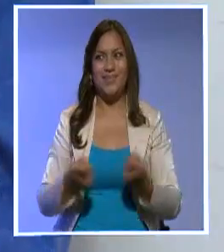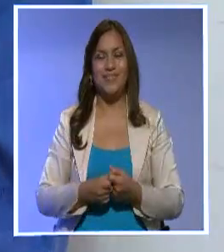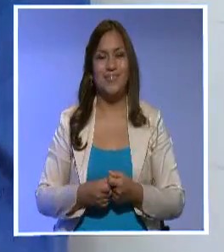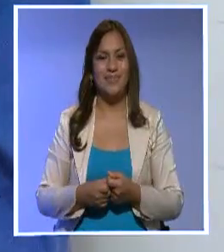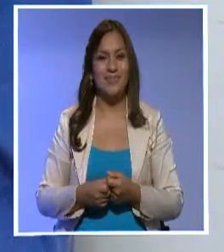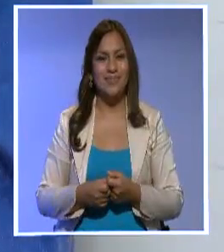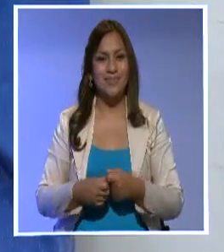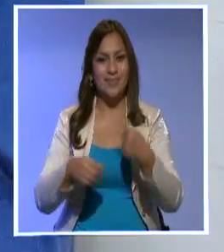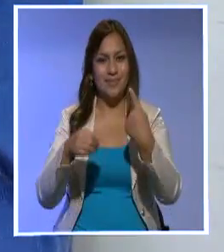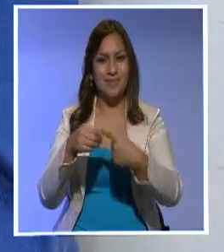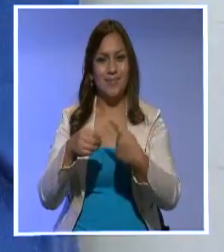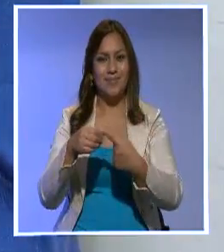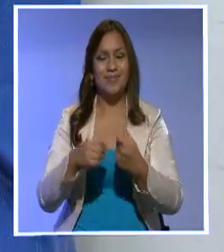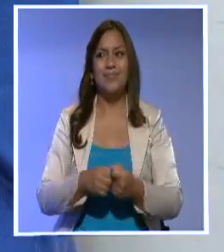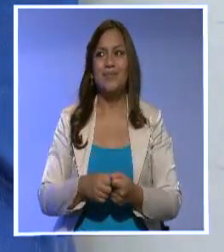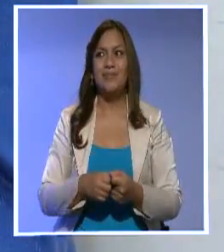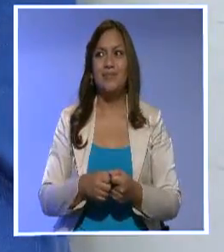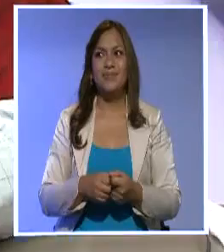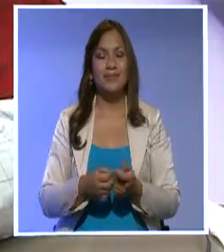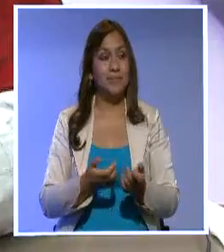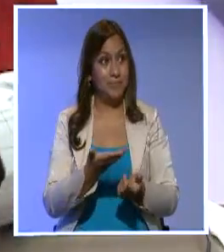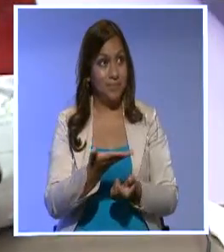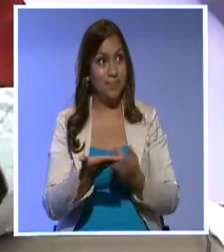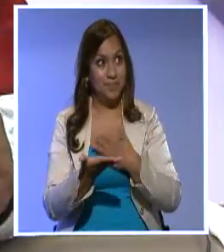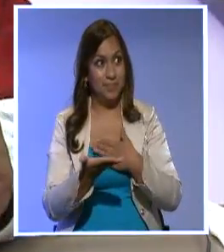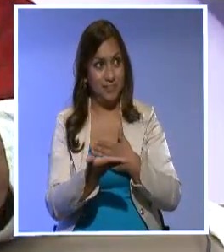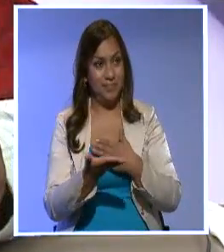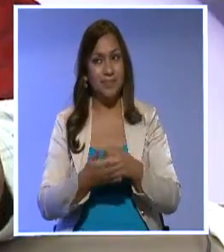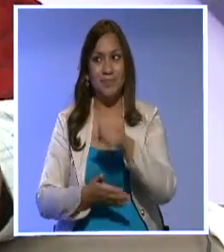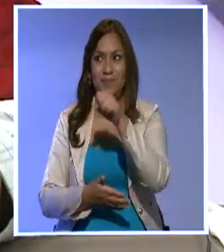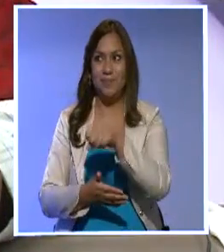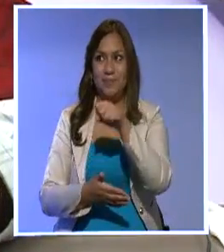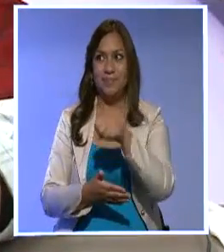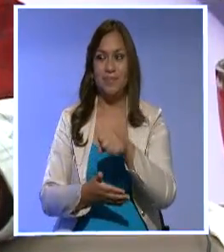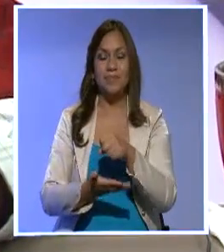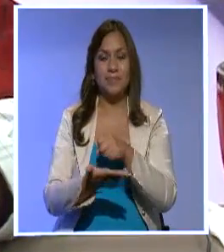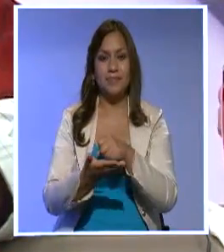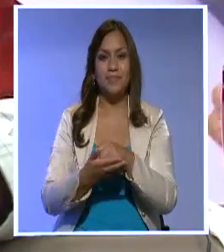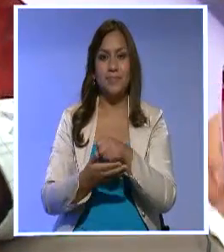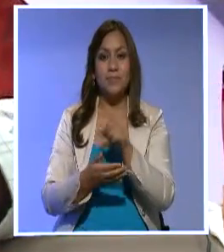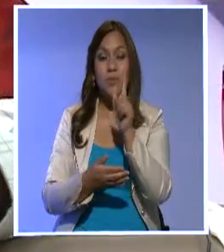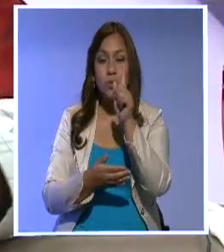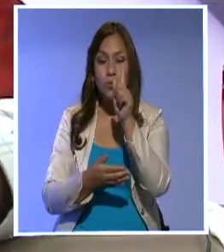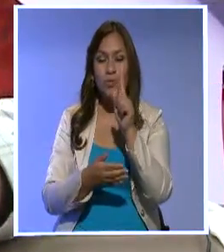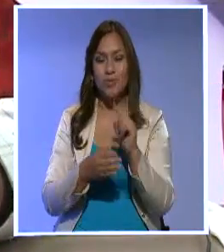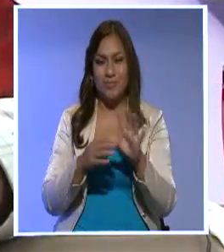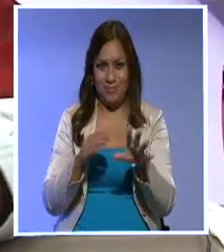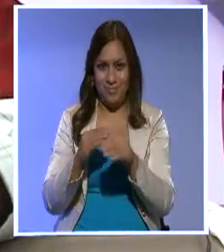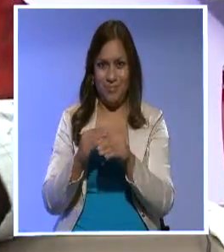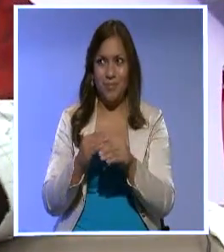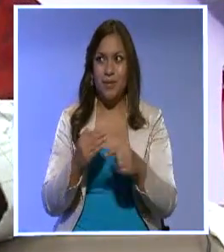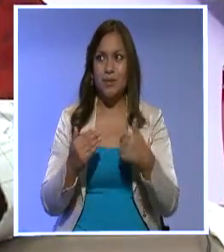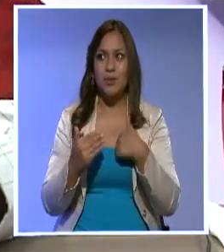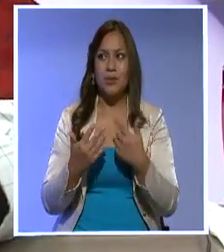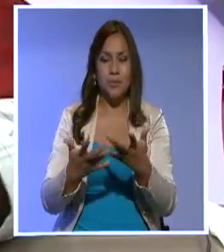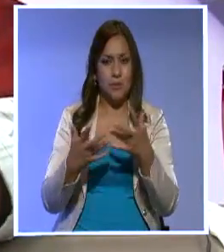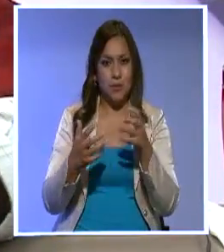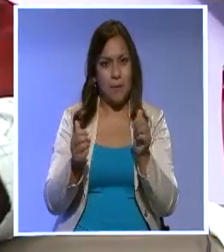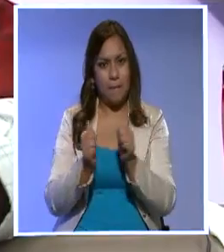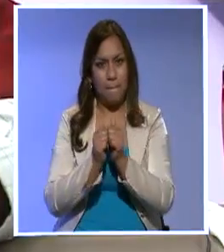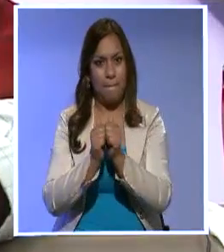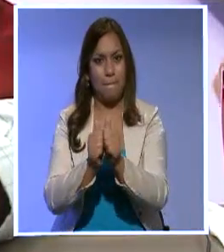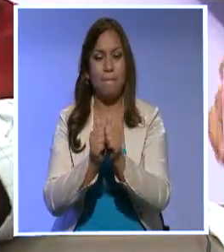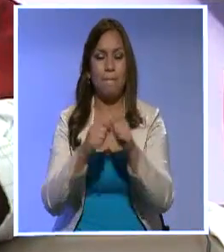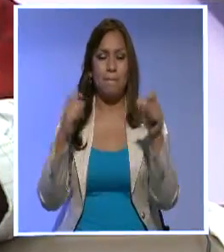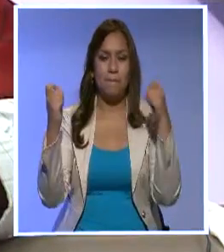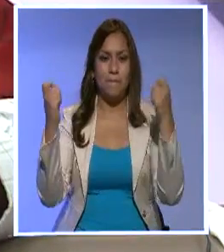presidenta algo más que añadir 12 citar sí señora presidenta imaginamos solamente también unirme a esa regocijo a